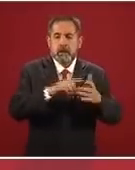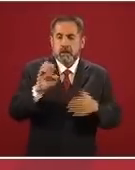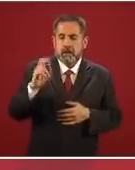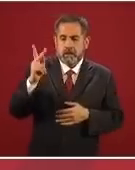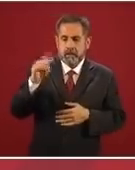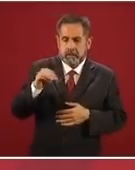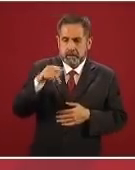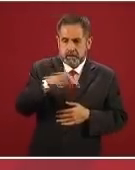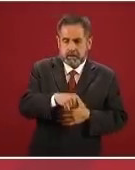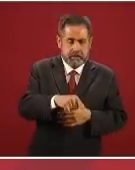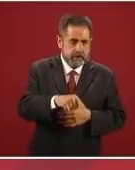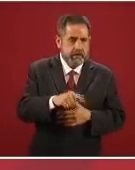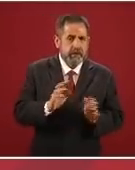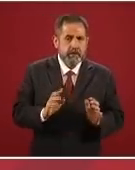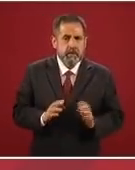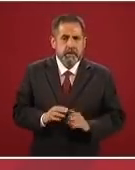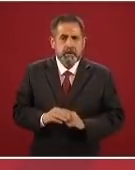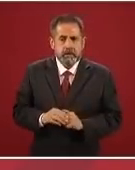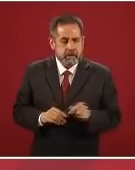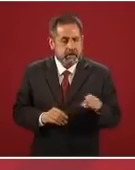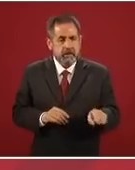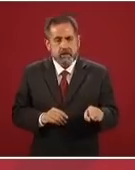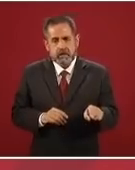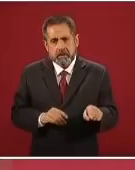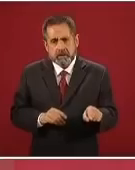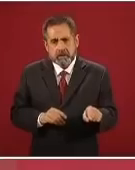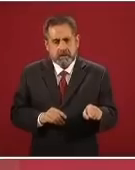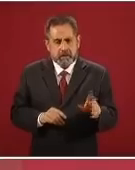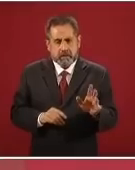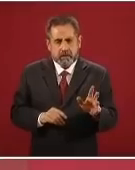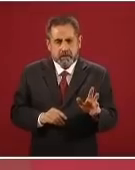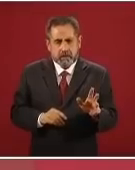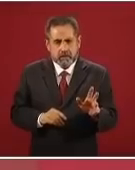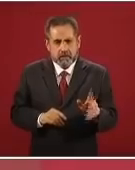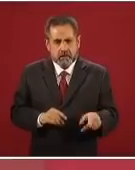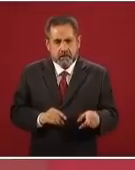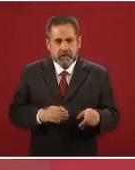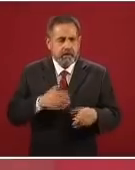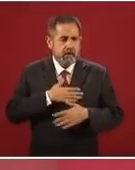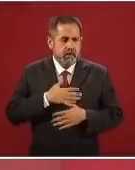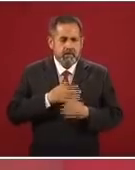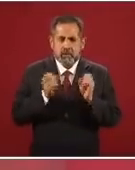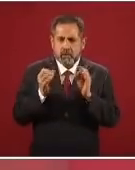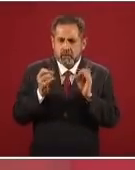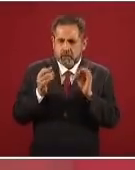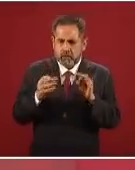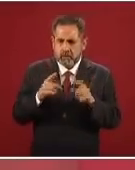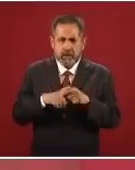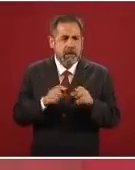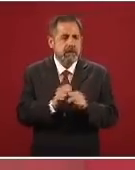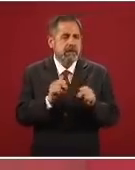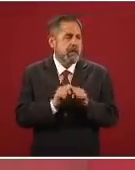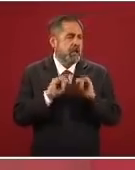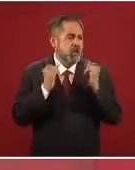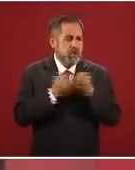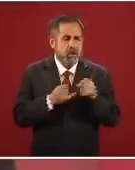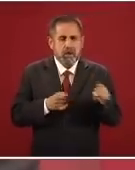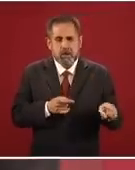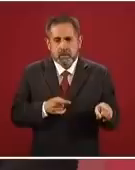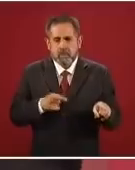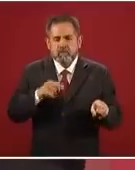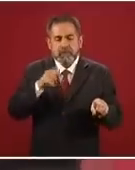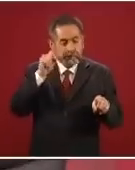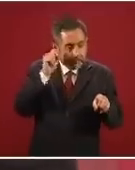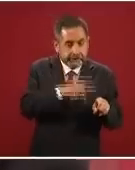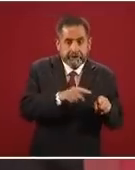Mayor Presidencial, ahí ya son mis oficinas y la sala de junta, pues en esa